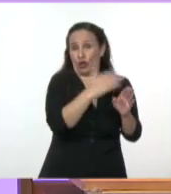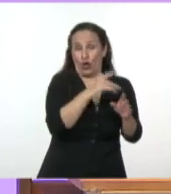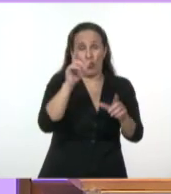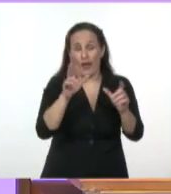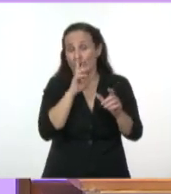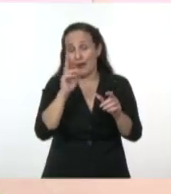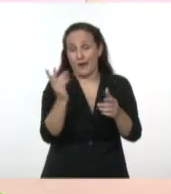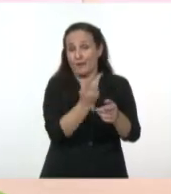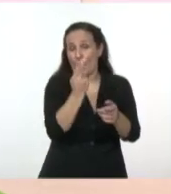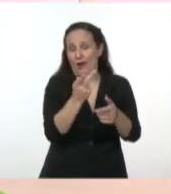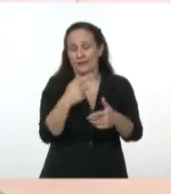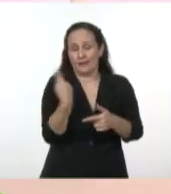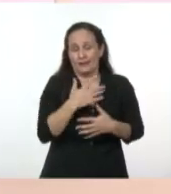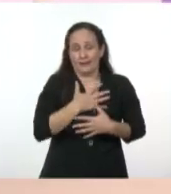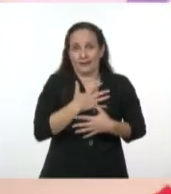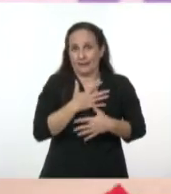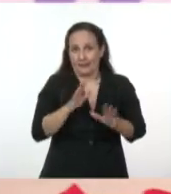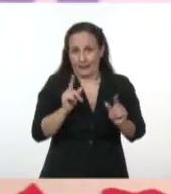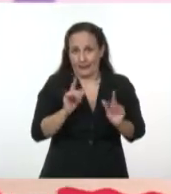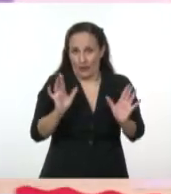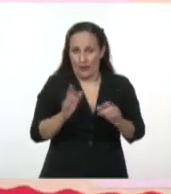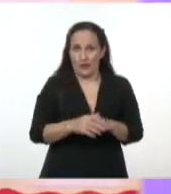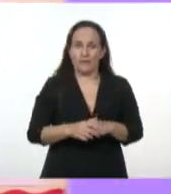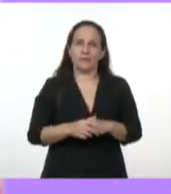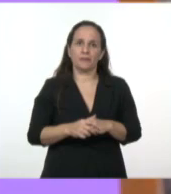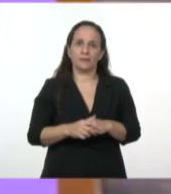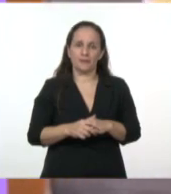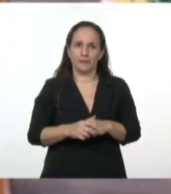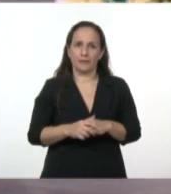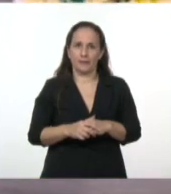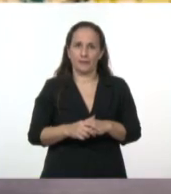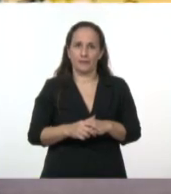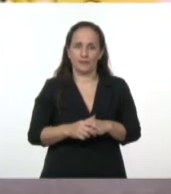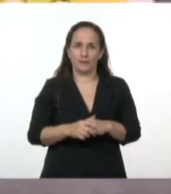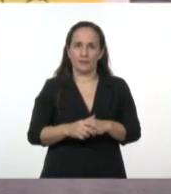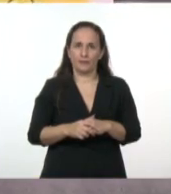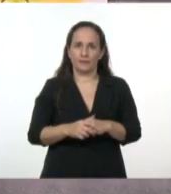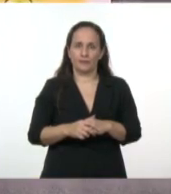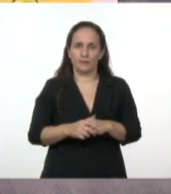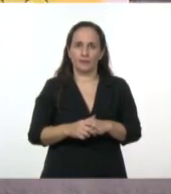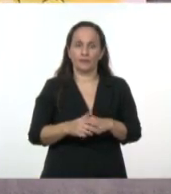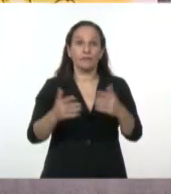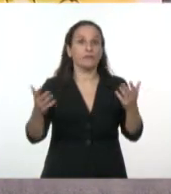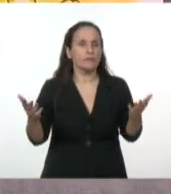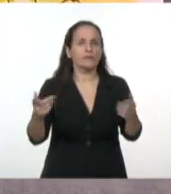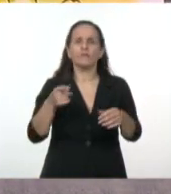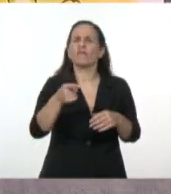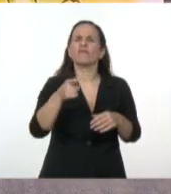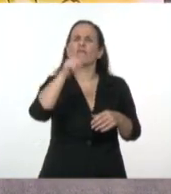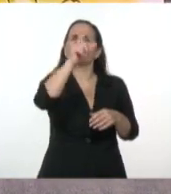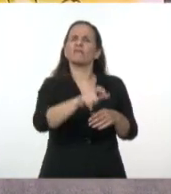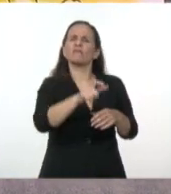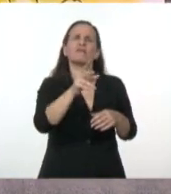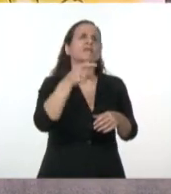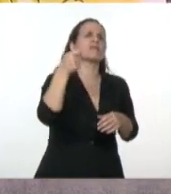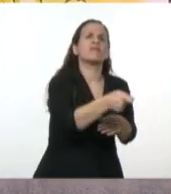Bien. Bueno, entonces, en algún punto lo que podemos decir es que ningún femicidio es